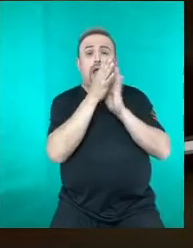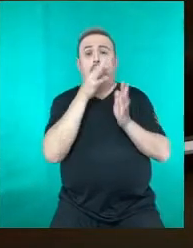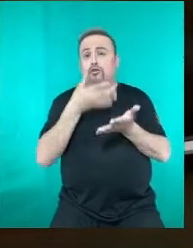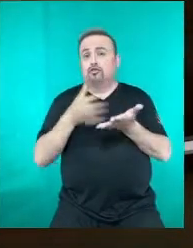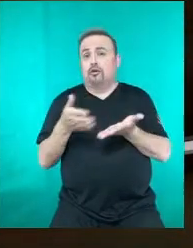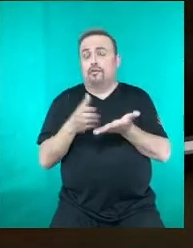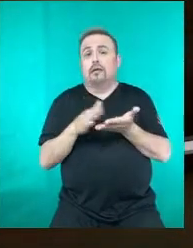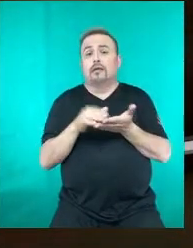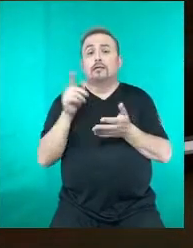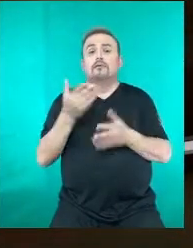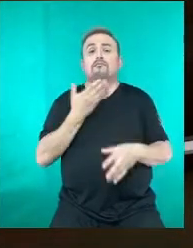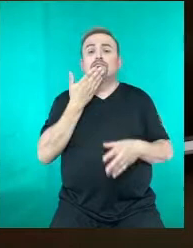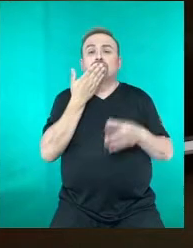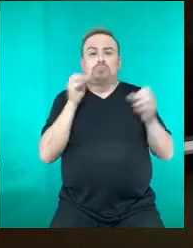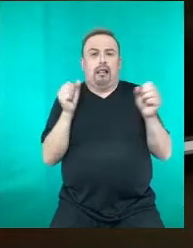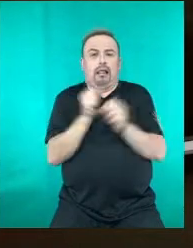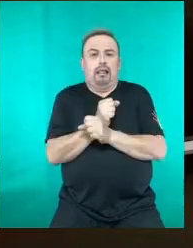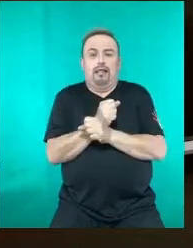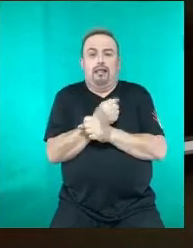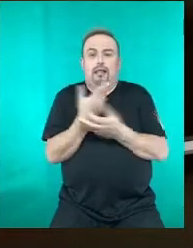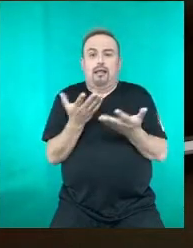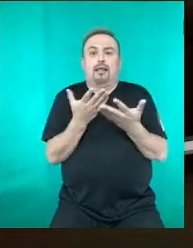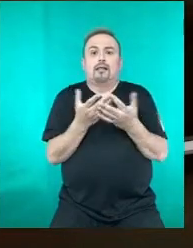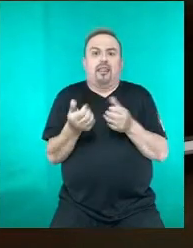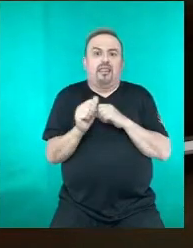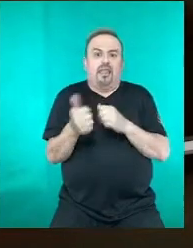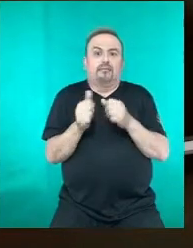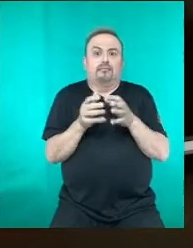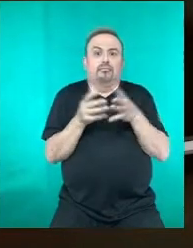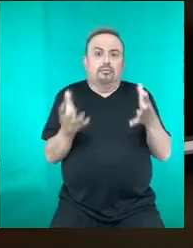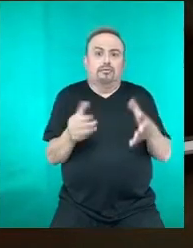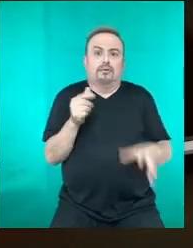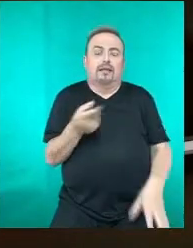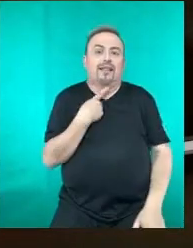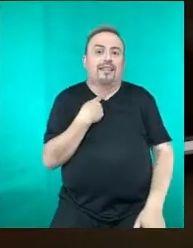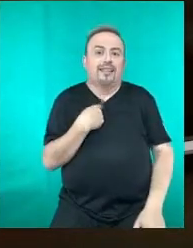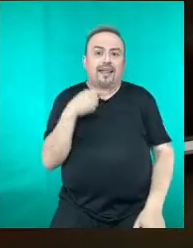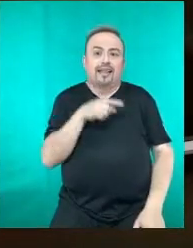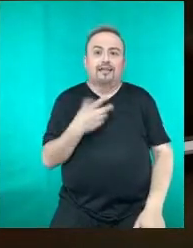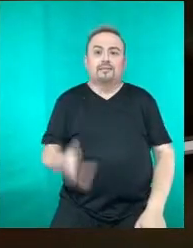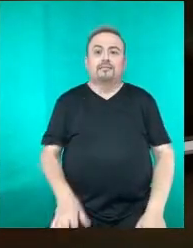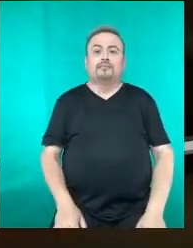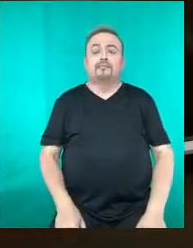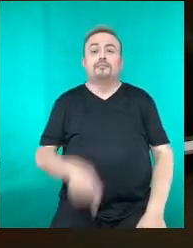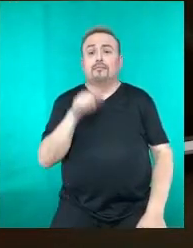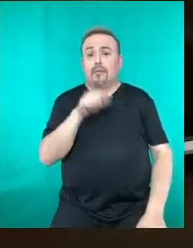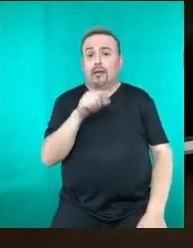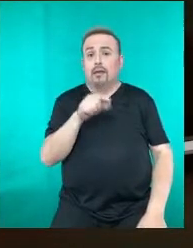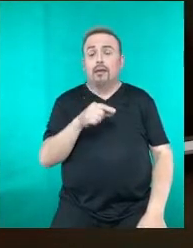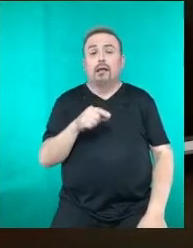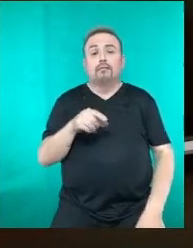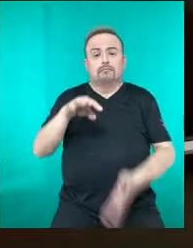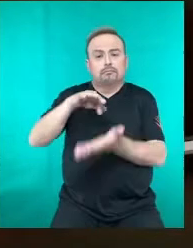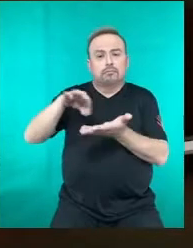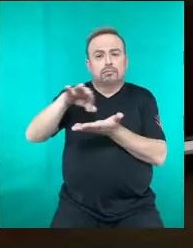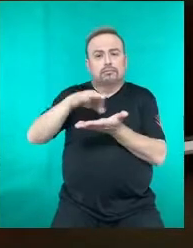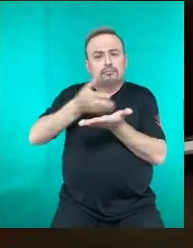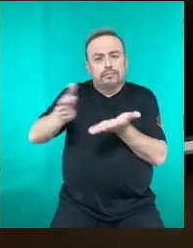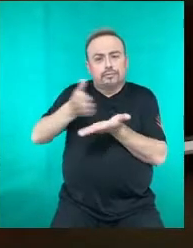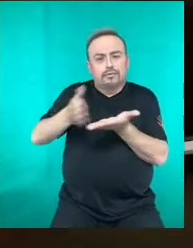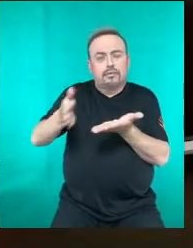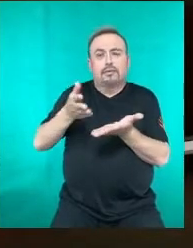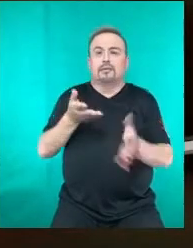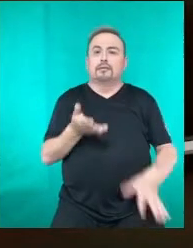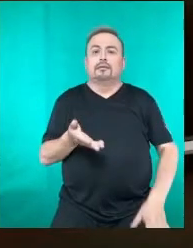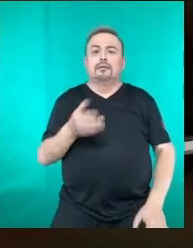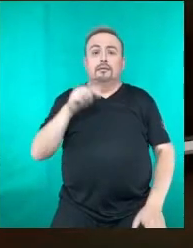congela el agua. Así que eso hace que todos los desafíos sean interesantes y entretenidos, y uno de ellos es la desalinización. Súper rápido,